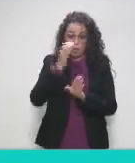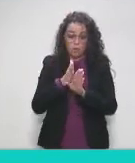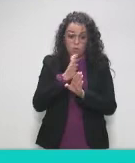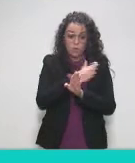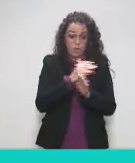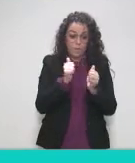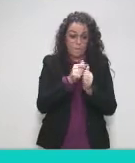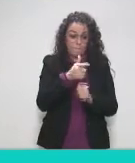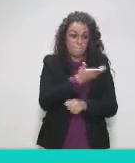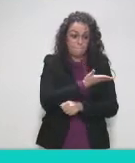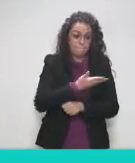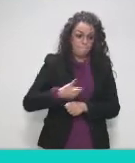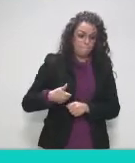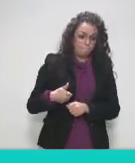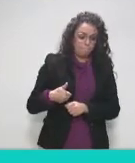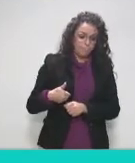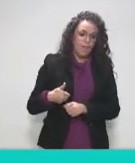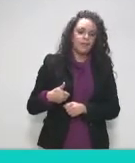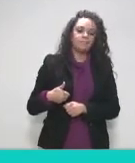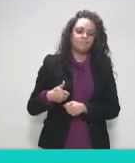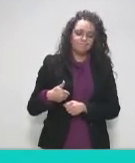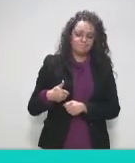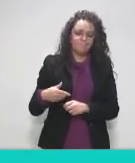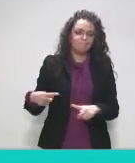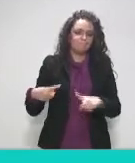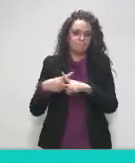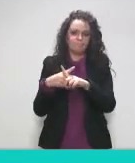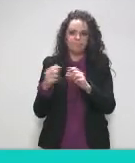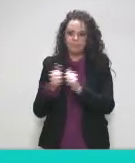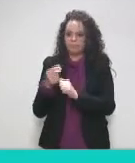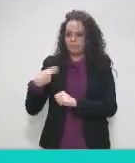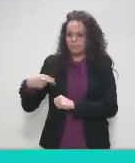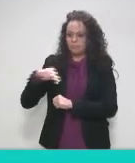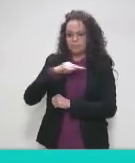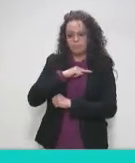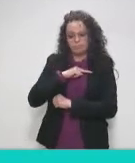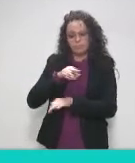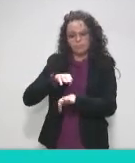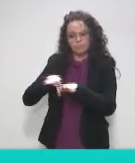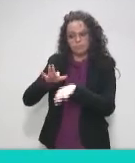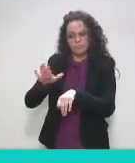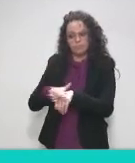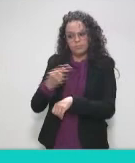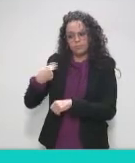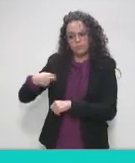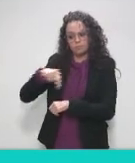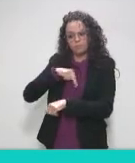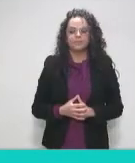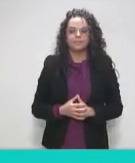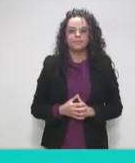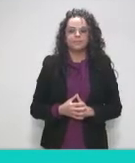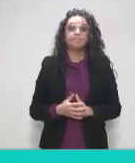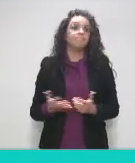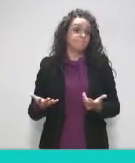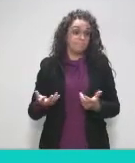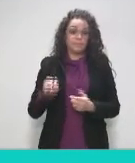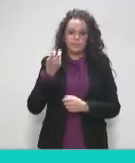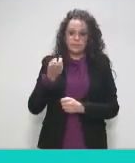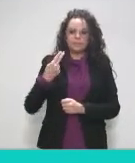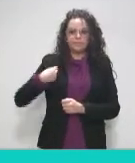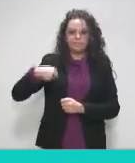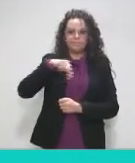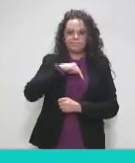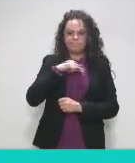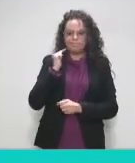afecta a nuestra competencia ya que nos corresponde velar por el derecho de acceso a la información pública advertimos que